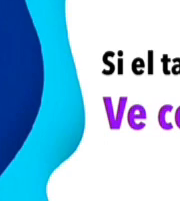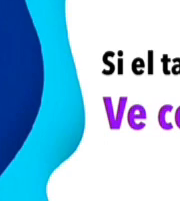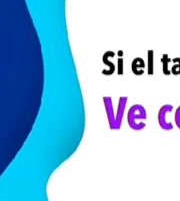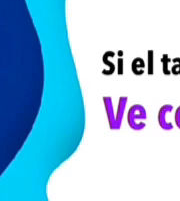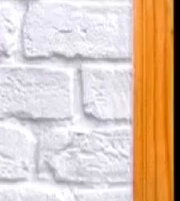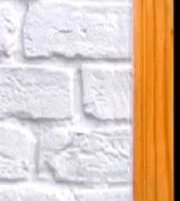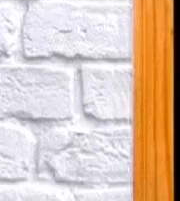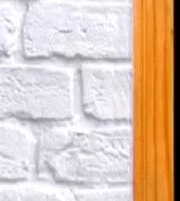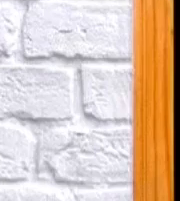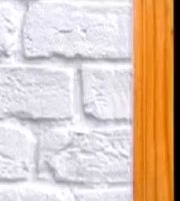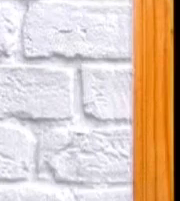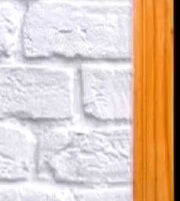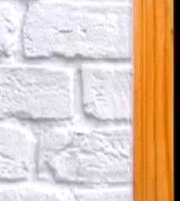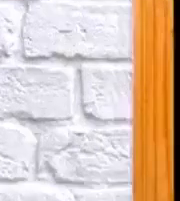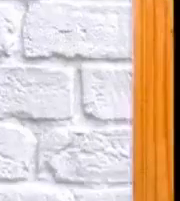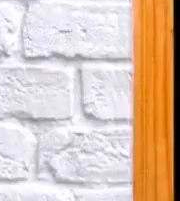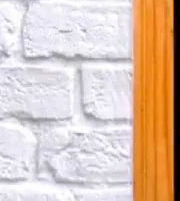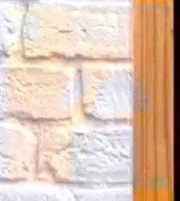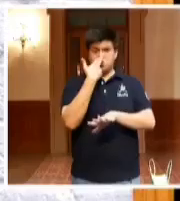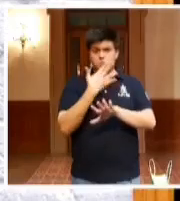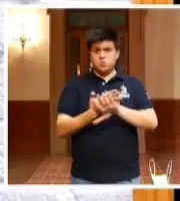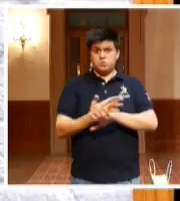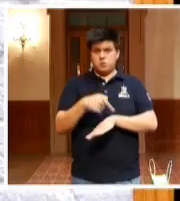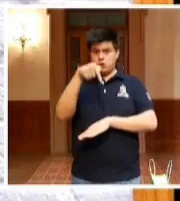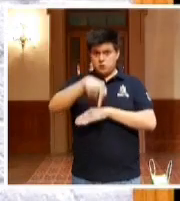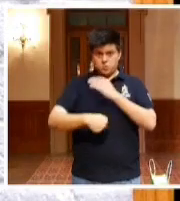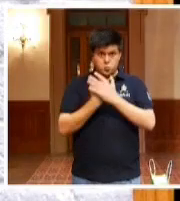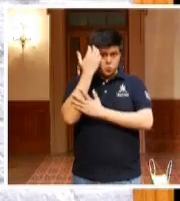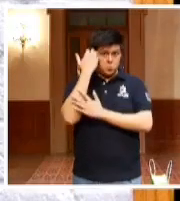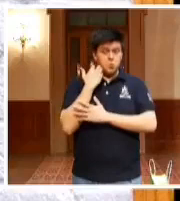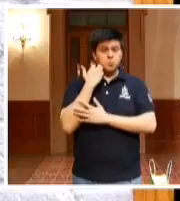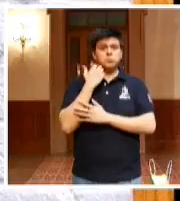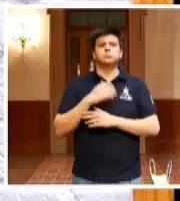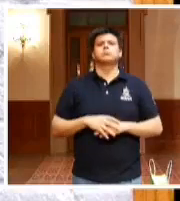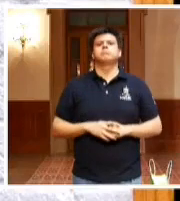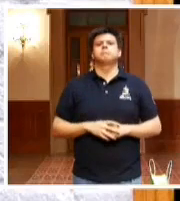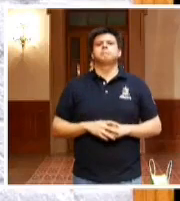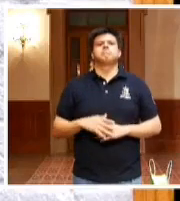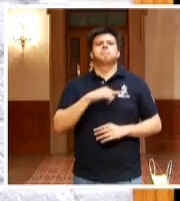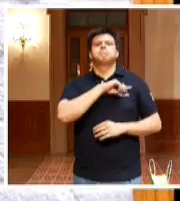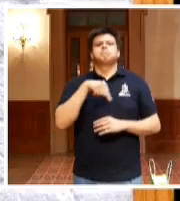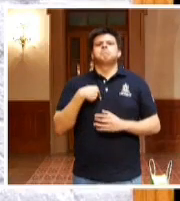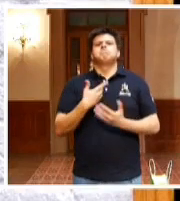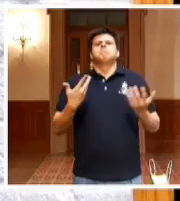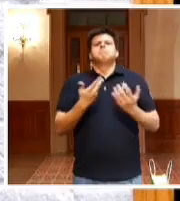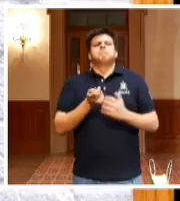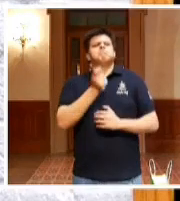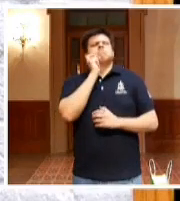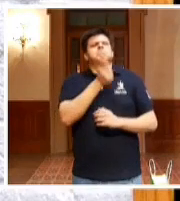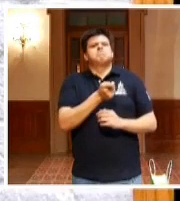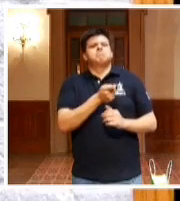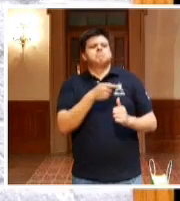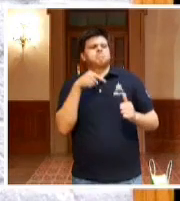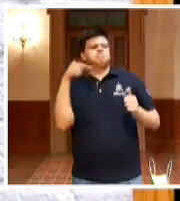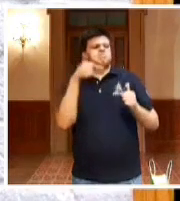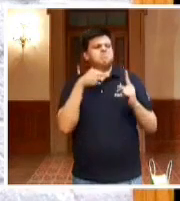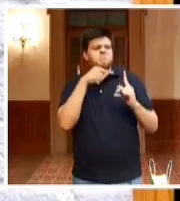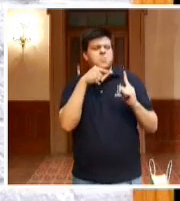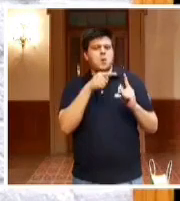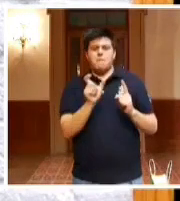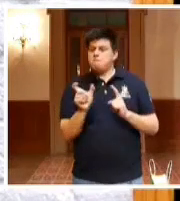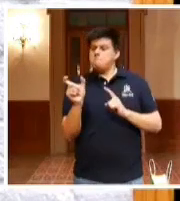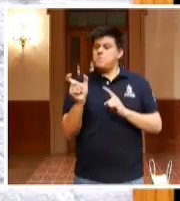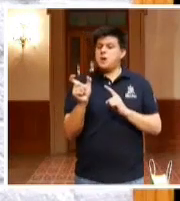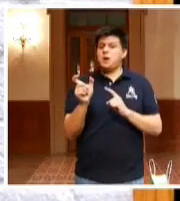de todos en nuevo león vamos a conjugar el verbo cuidar yo me